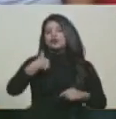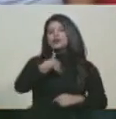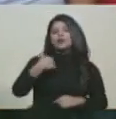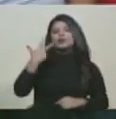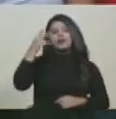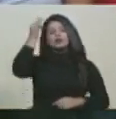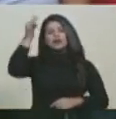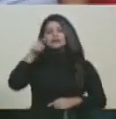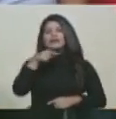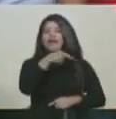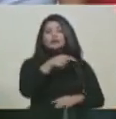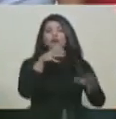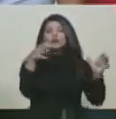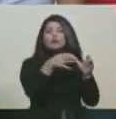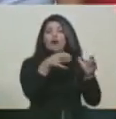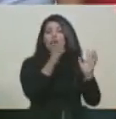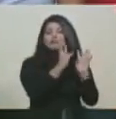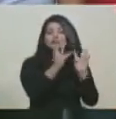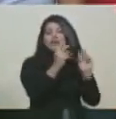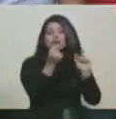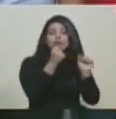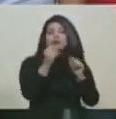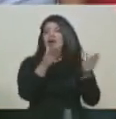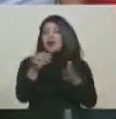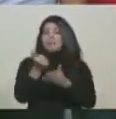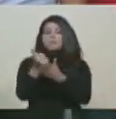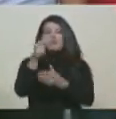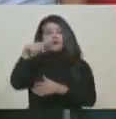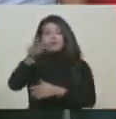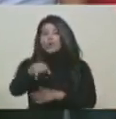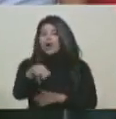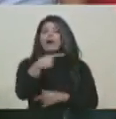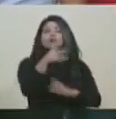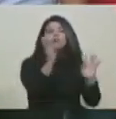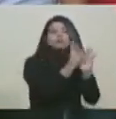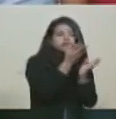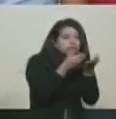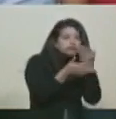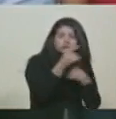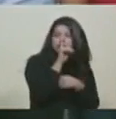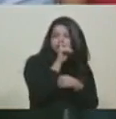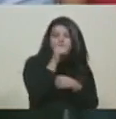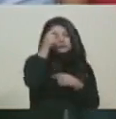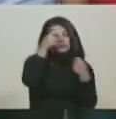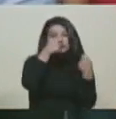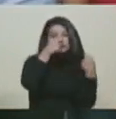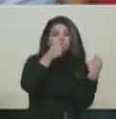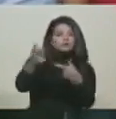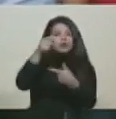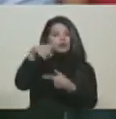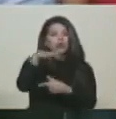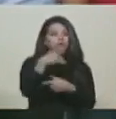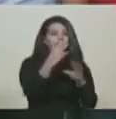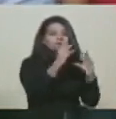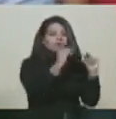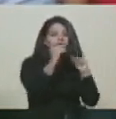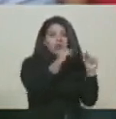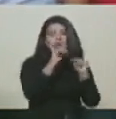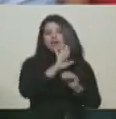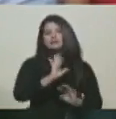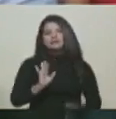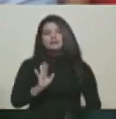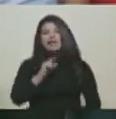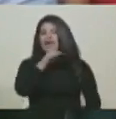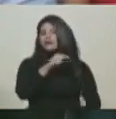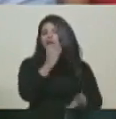concejales. Para eso es que se reúnen ellos, para negociar de espaldas al pueblo. Para negociar